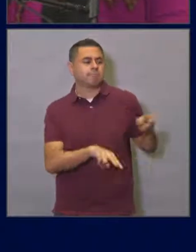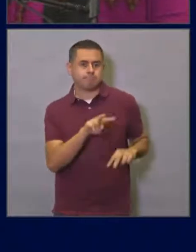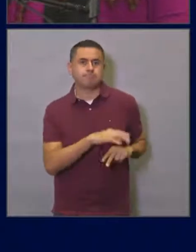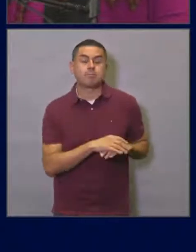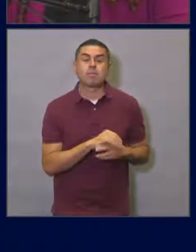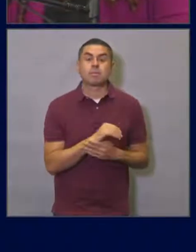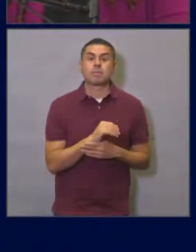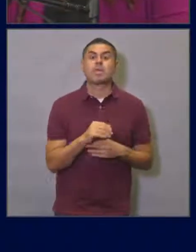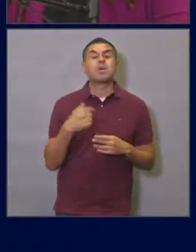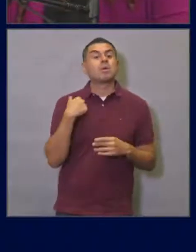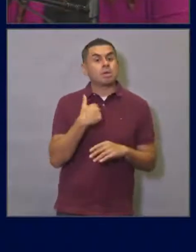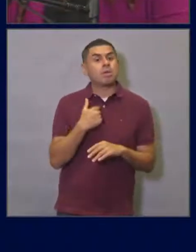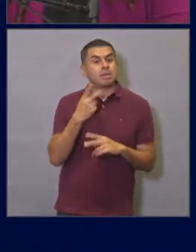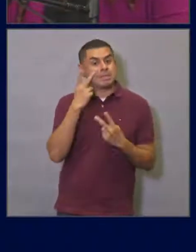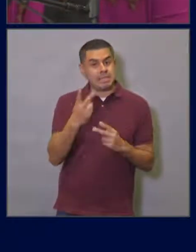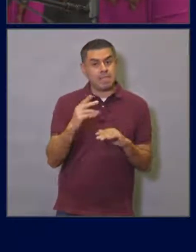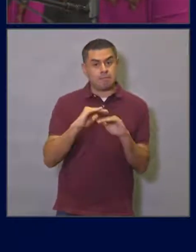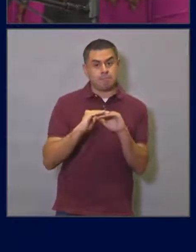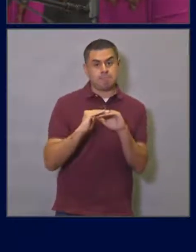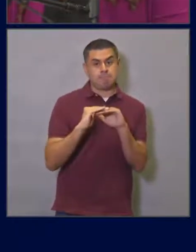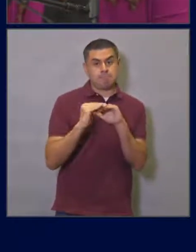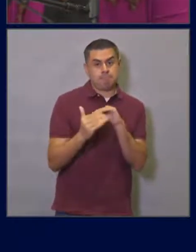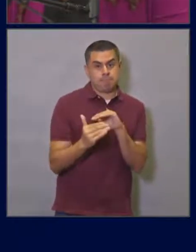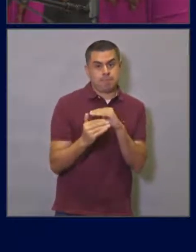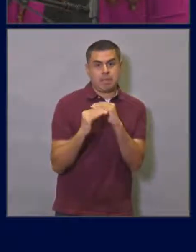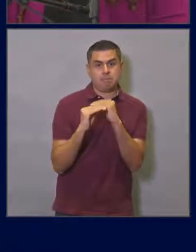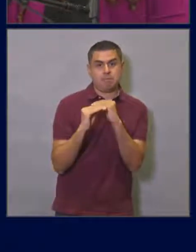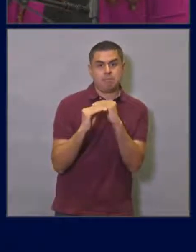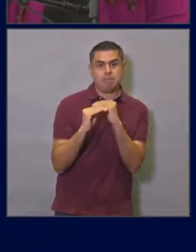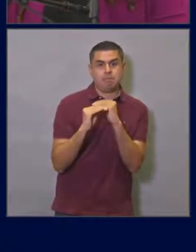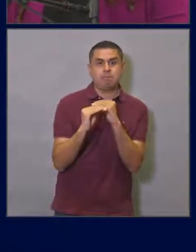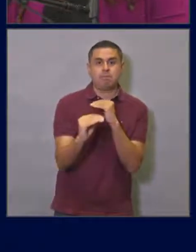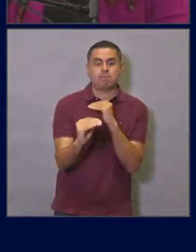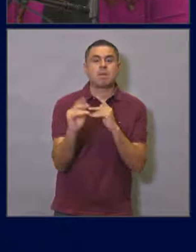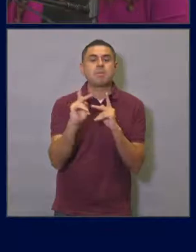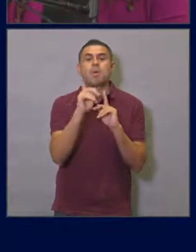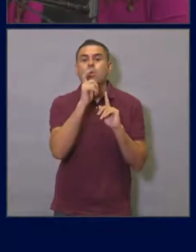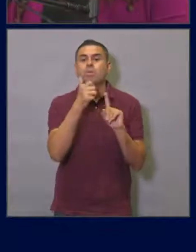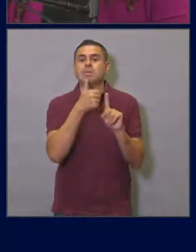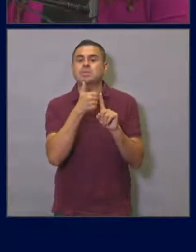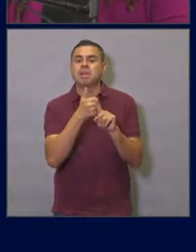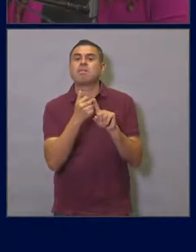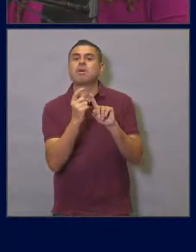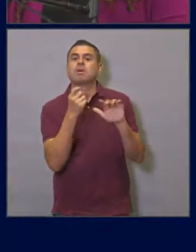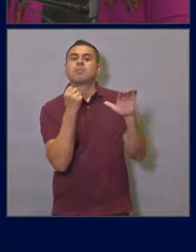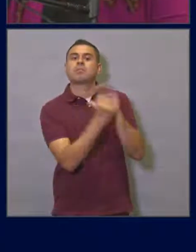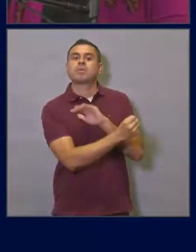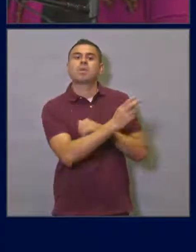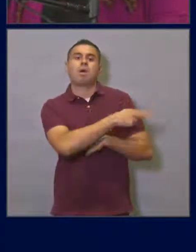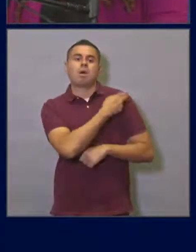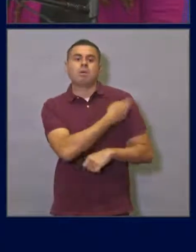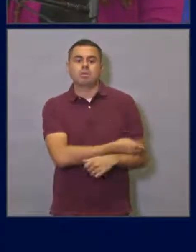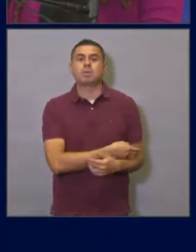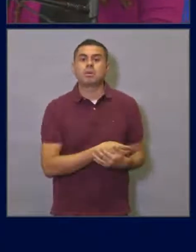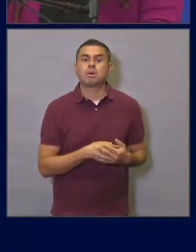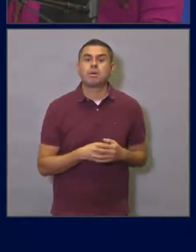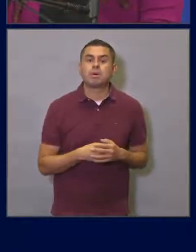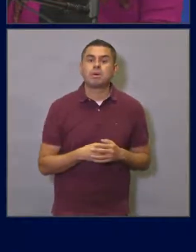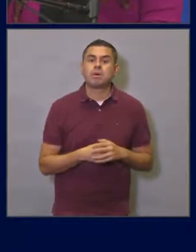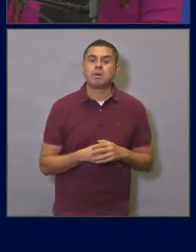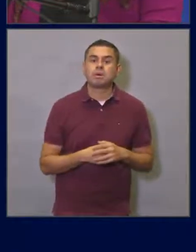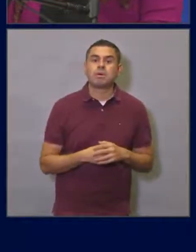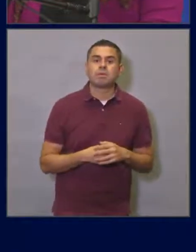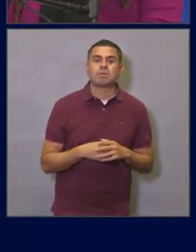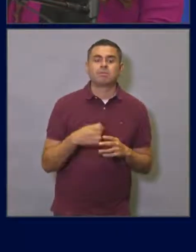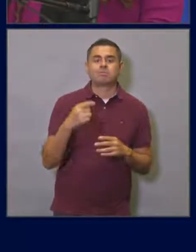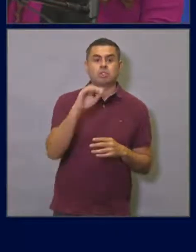una disminución y estabilización en el número de pacientes hospitalizados por causas de COVID-19 desde